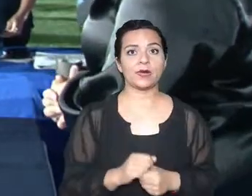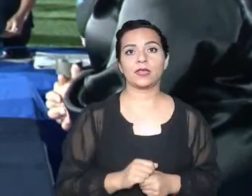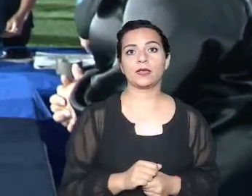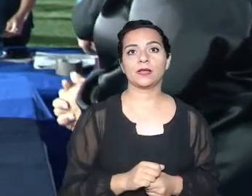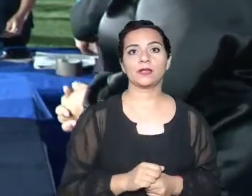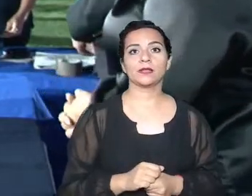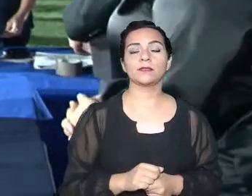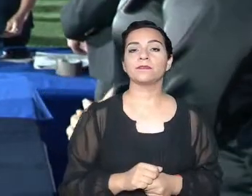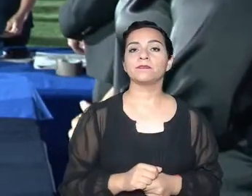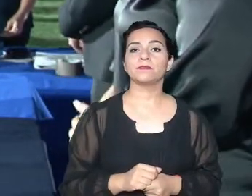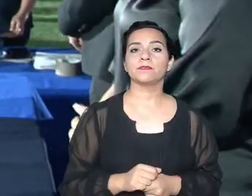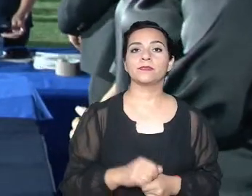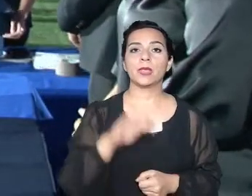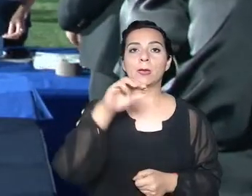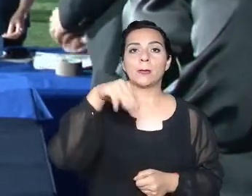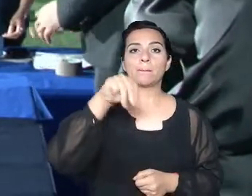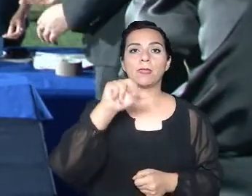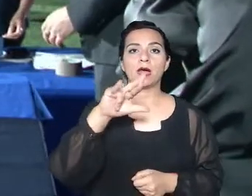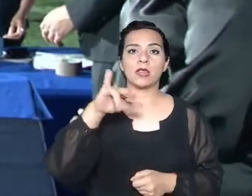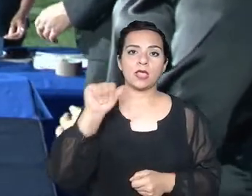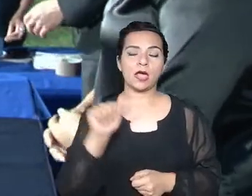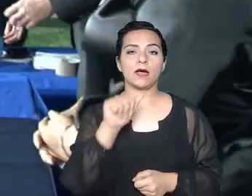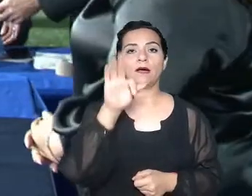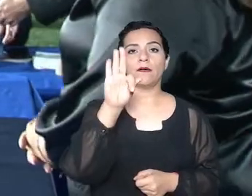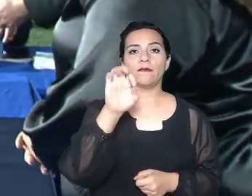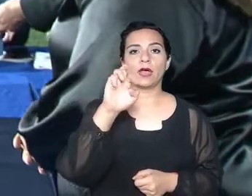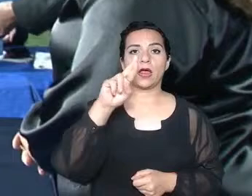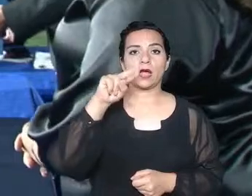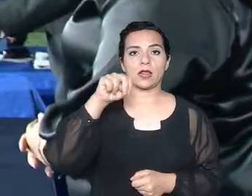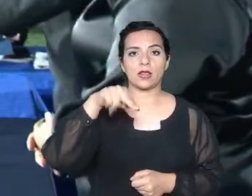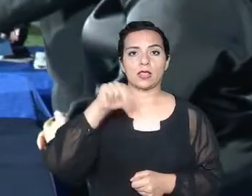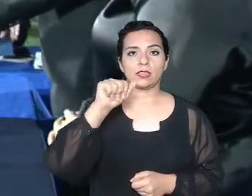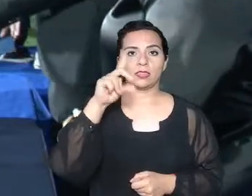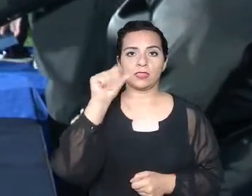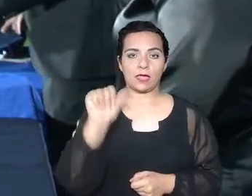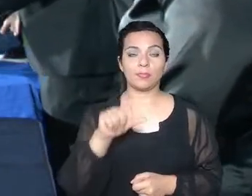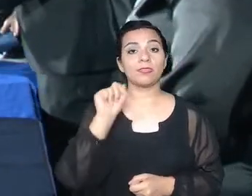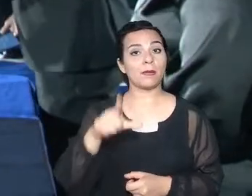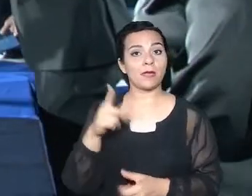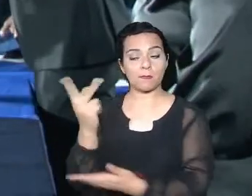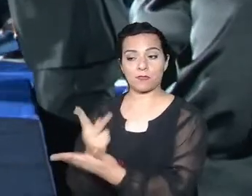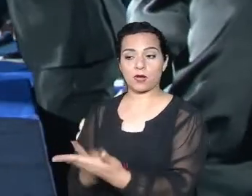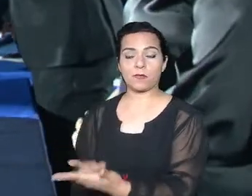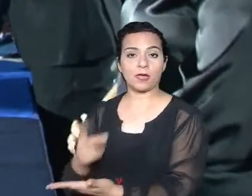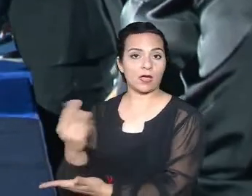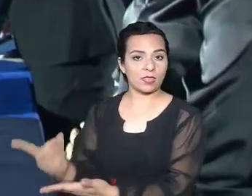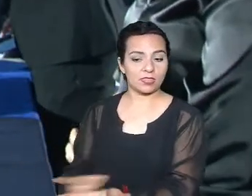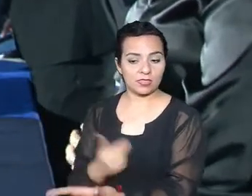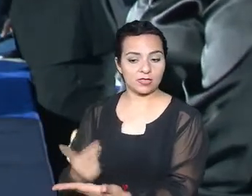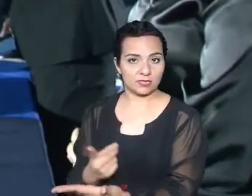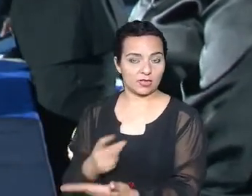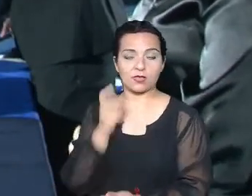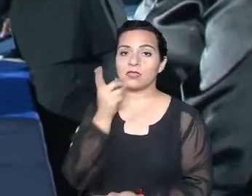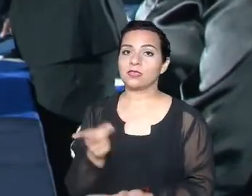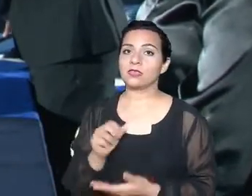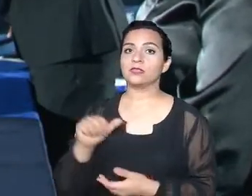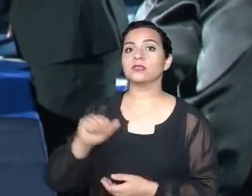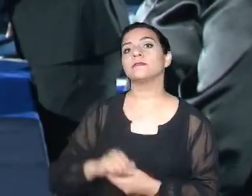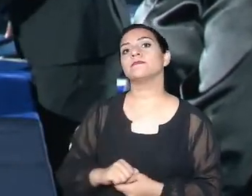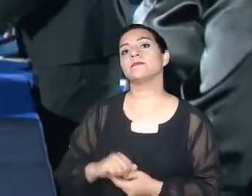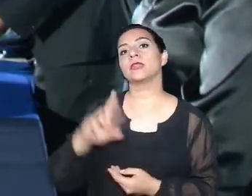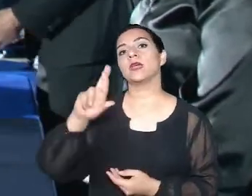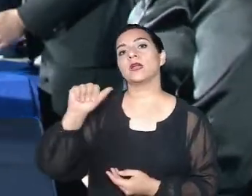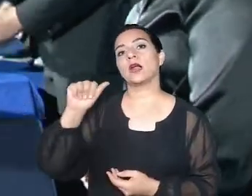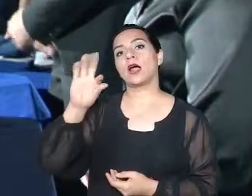toca el turno a María Fernanda López Basaca. También del programa de licenciatura. doctor en diseño gráfico. Recibe su reconocimiento